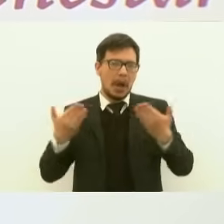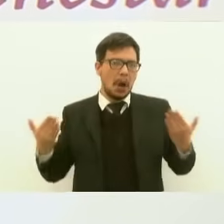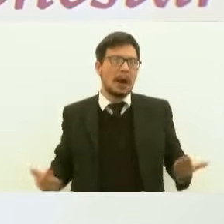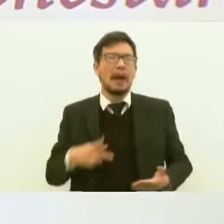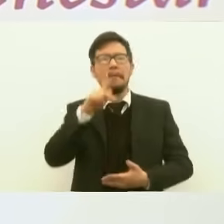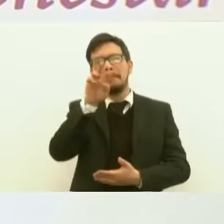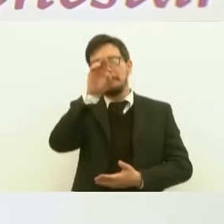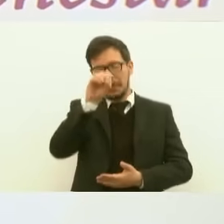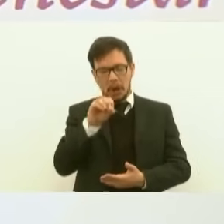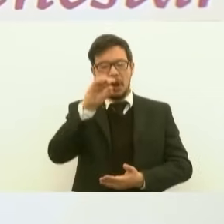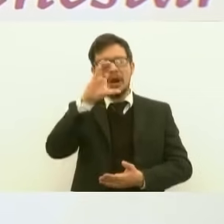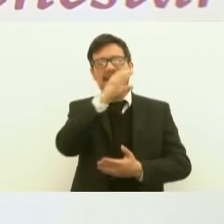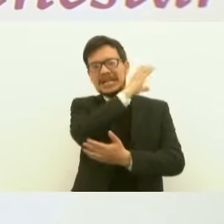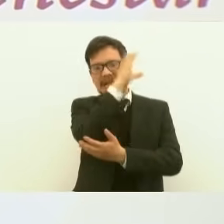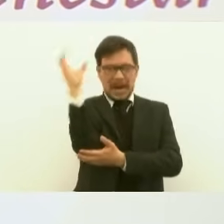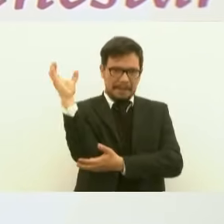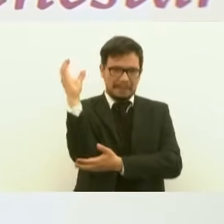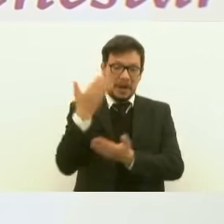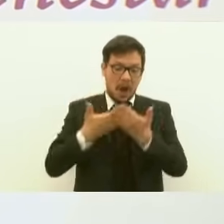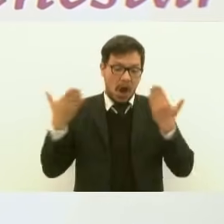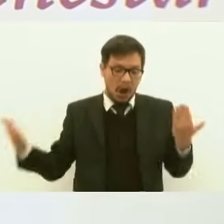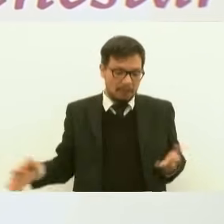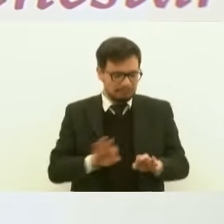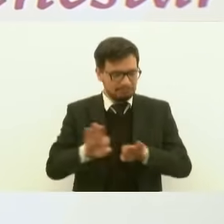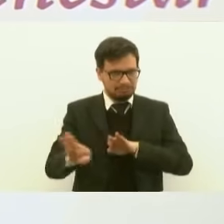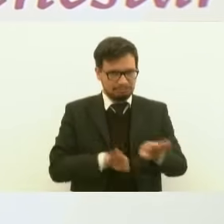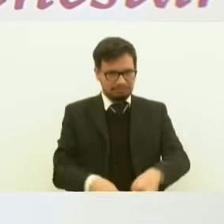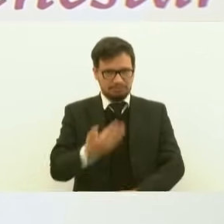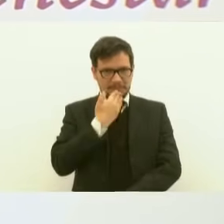el bienestar. Y le hemos aumentado